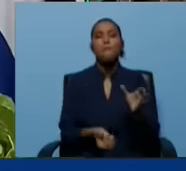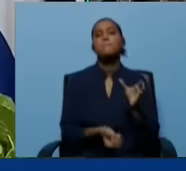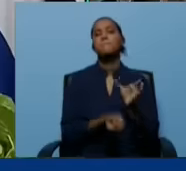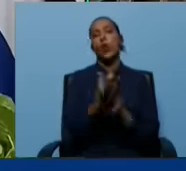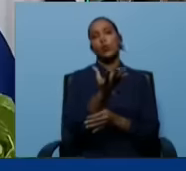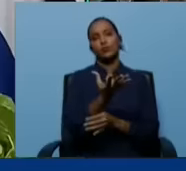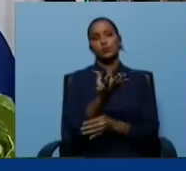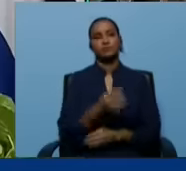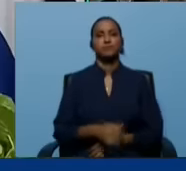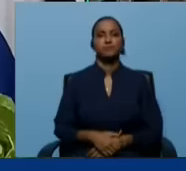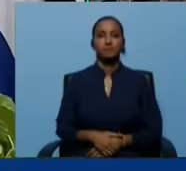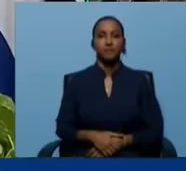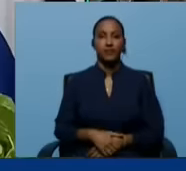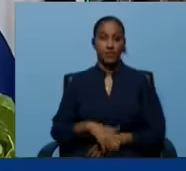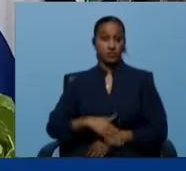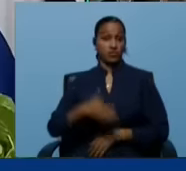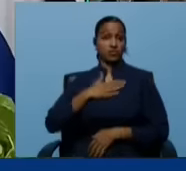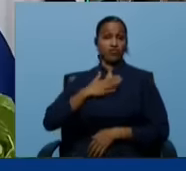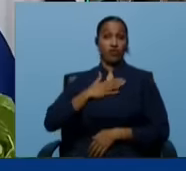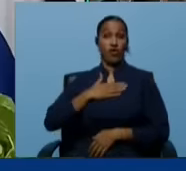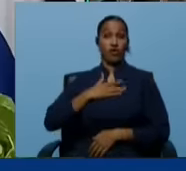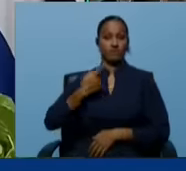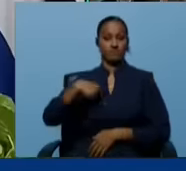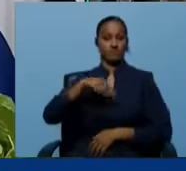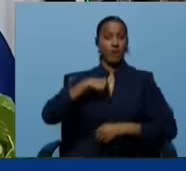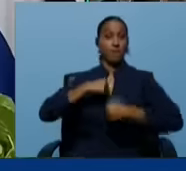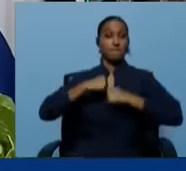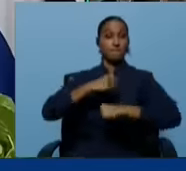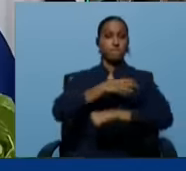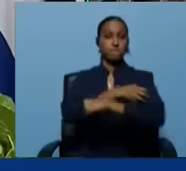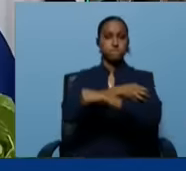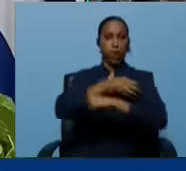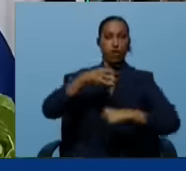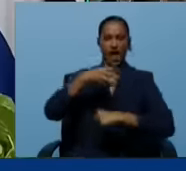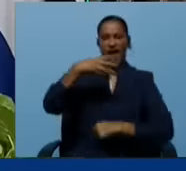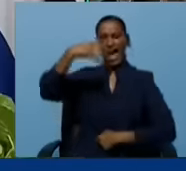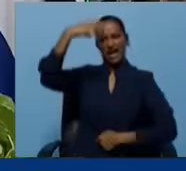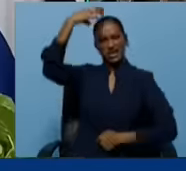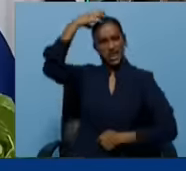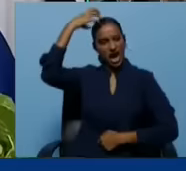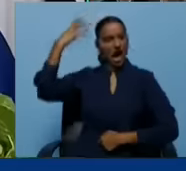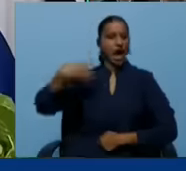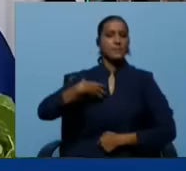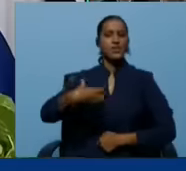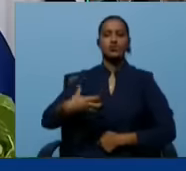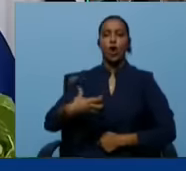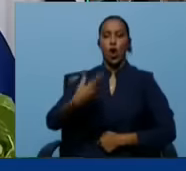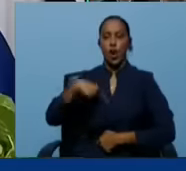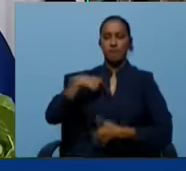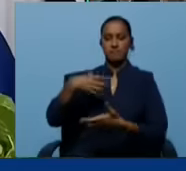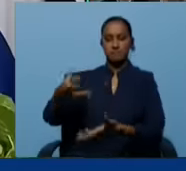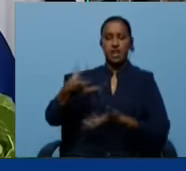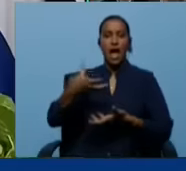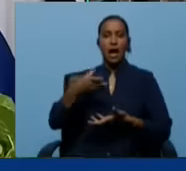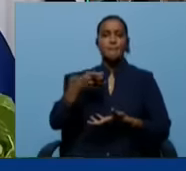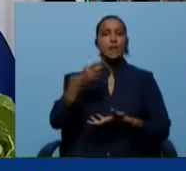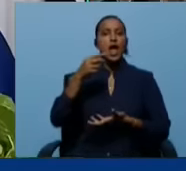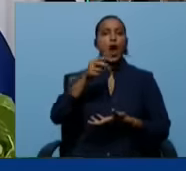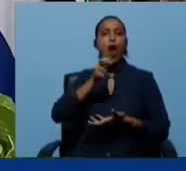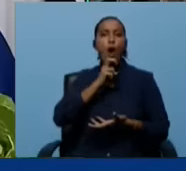enriquecía a las potencias imperialistas europeas que a la vez se disputaban entre